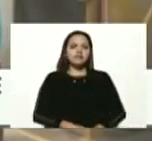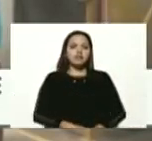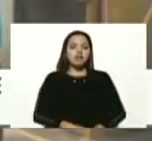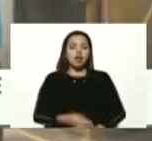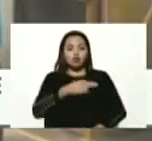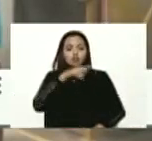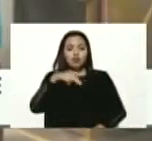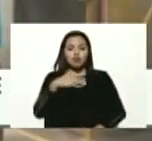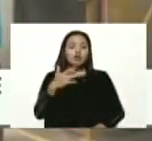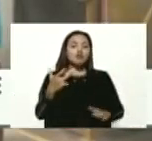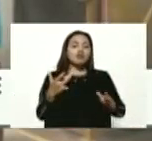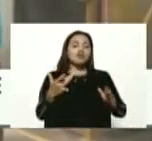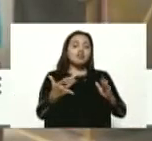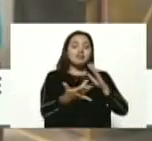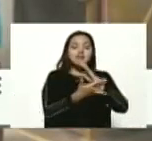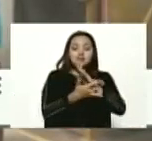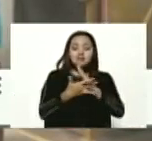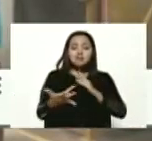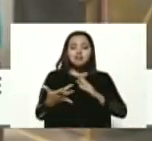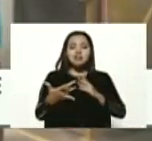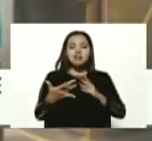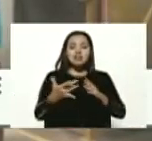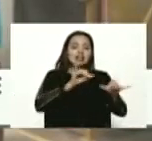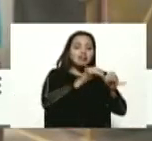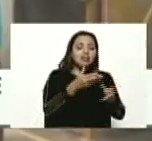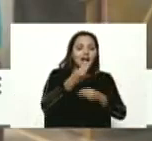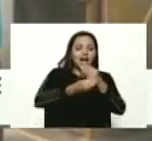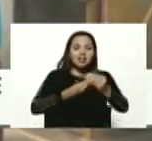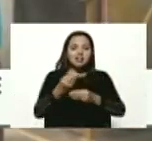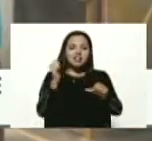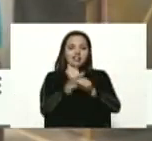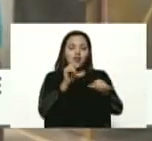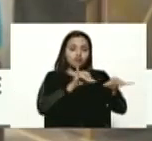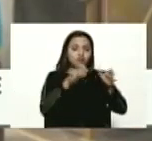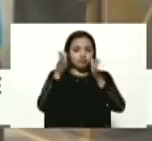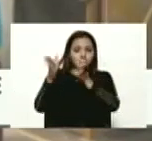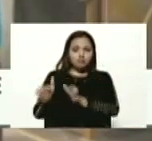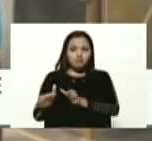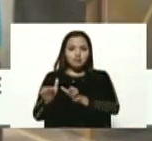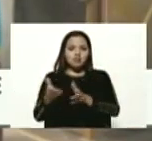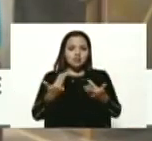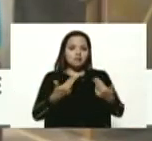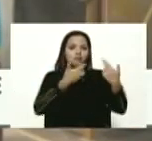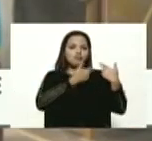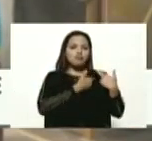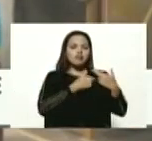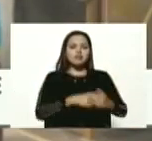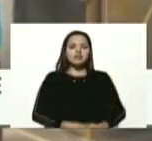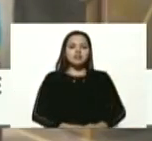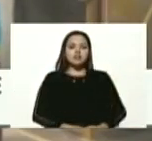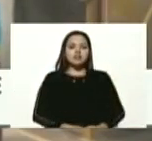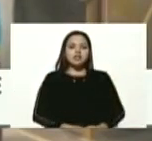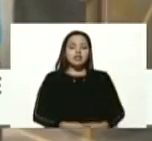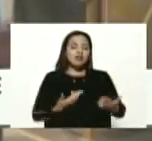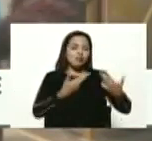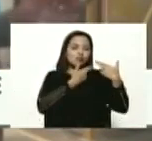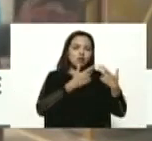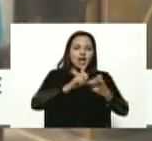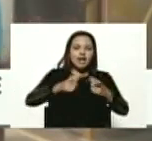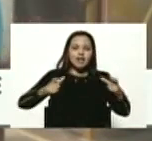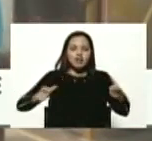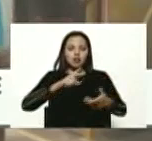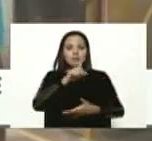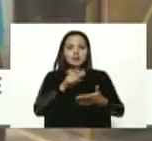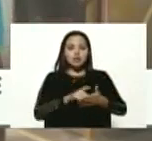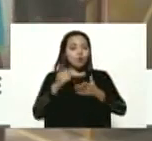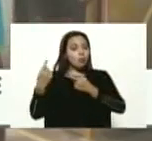nuestros técnicos, nuestros ingenieros? Me encuentro acá con el ingeniero Rodolfo Moreno, que es el gerente general, y el compañero